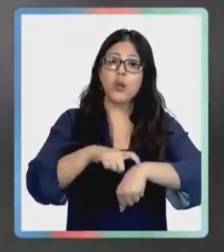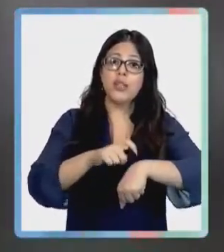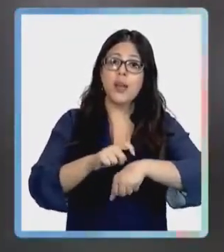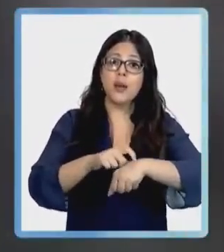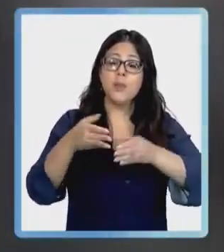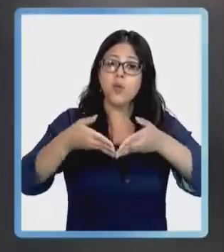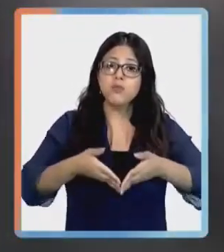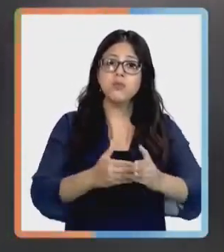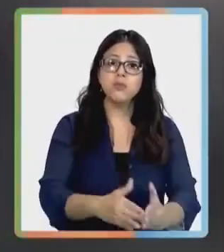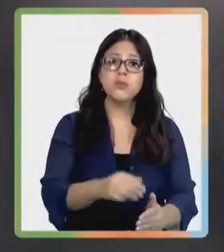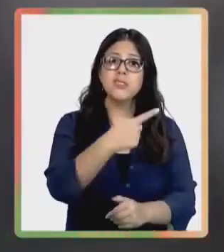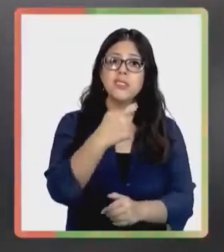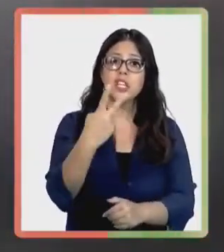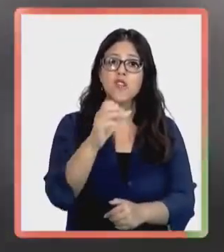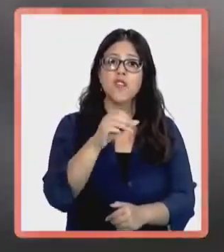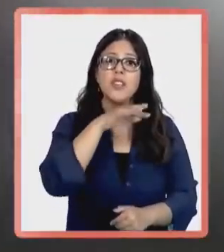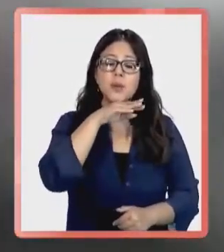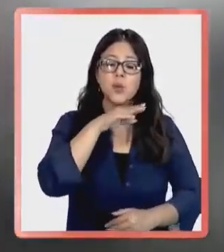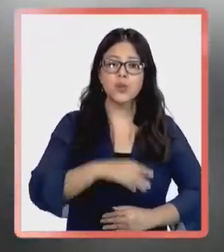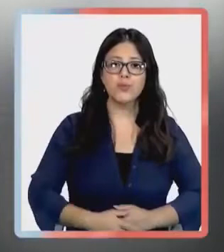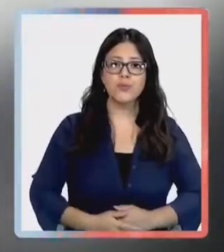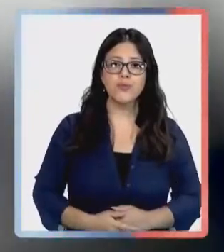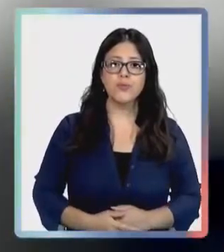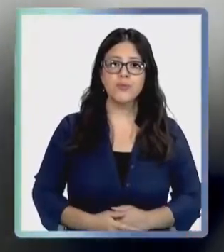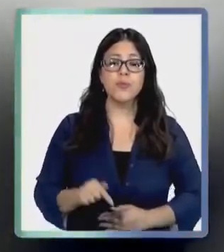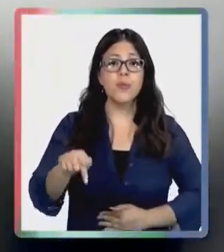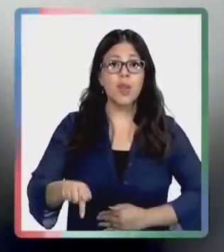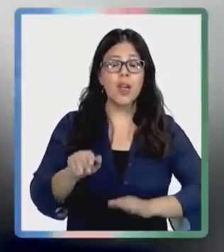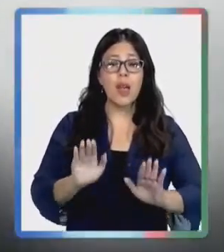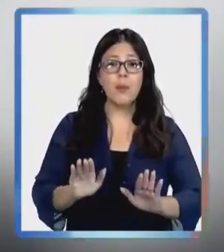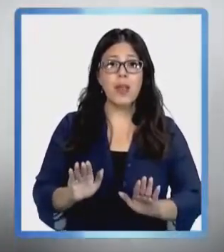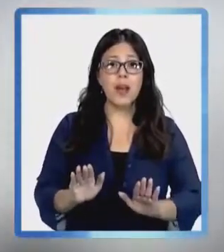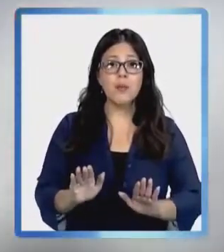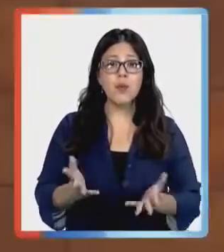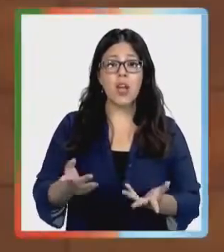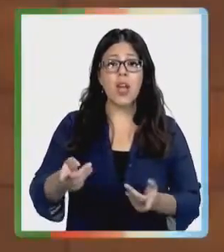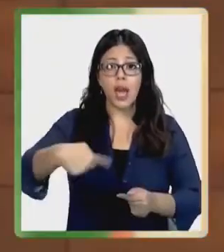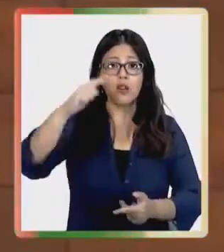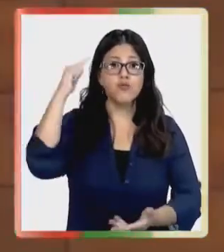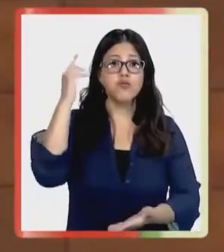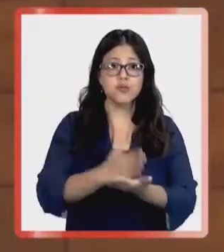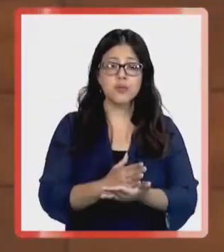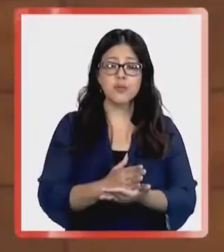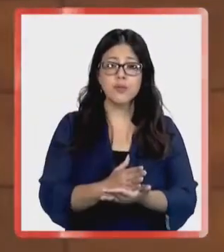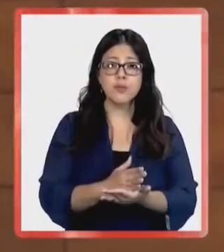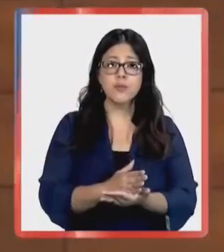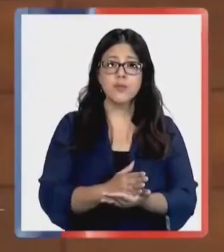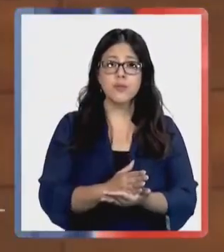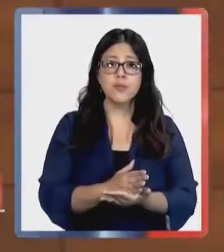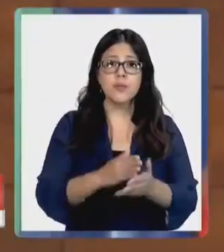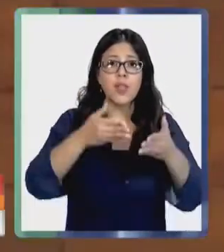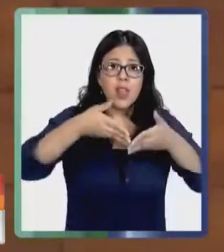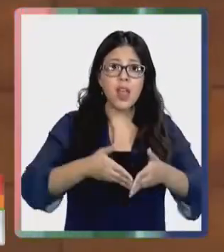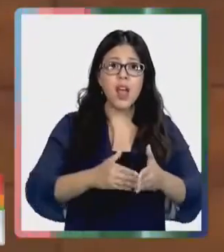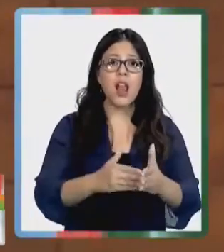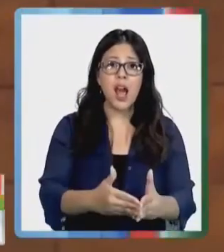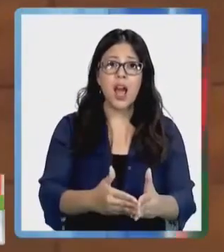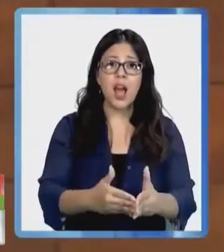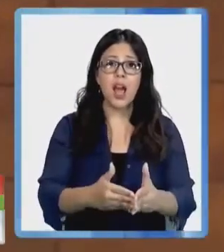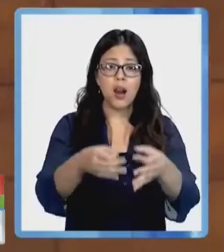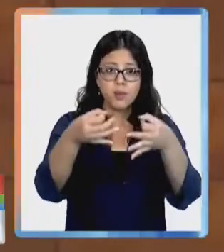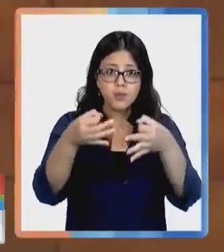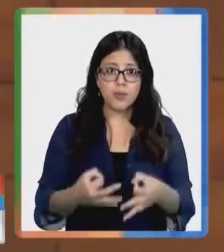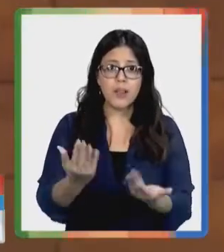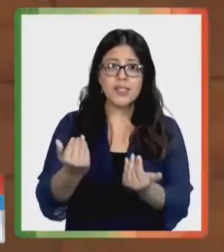que puedan decidir respecto de la nave que se ajuste más a sus necesidades. Es una votación que ustedes mismos, que la